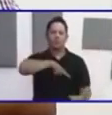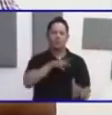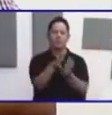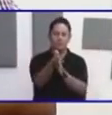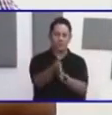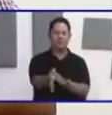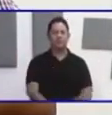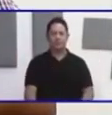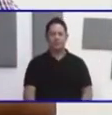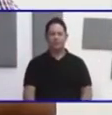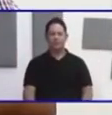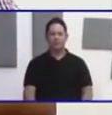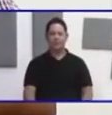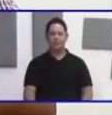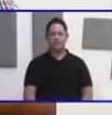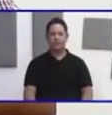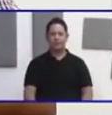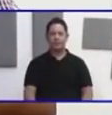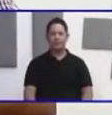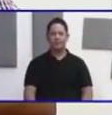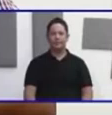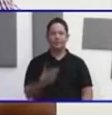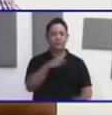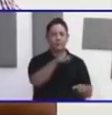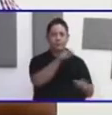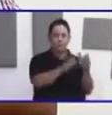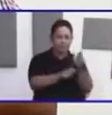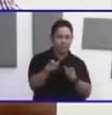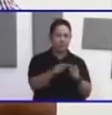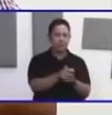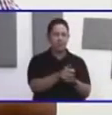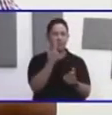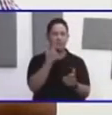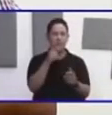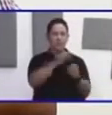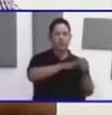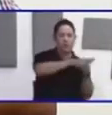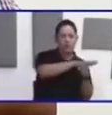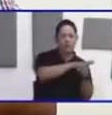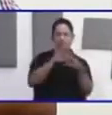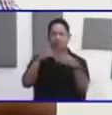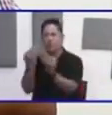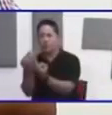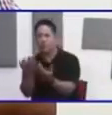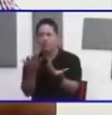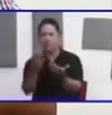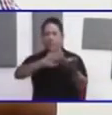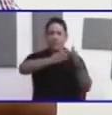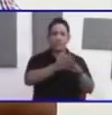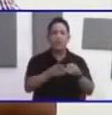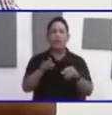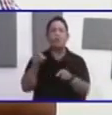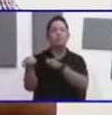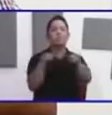el departamento activos, porque estos casos están en nuestros barrios, en nuestra familia, en nuestra comunidad,